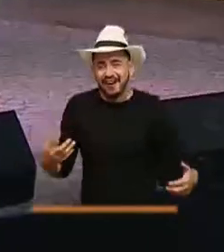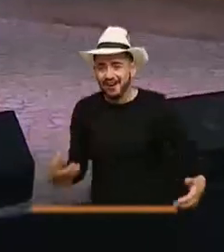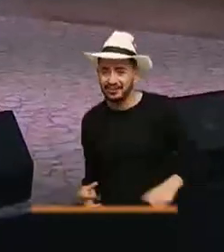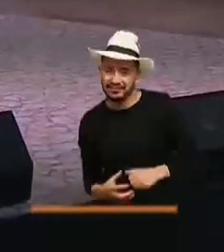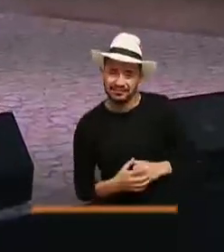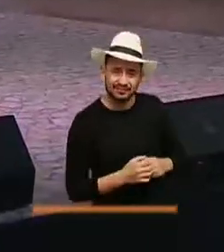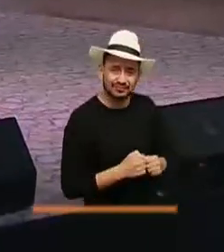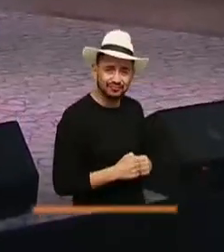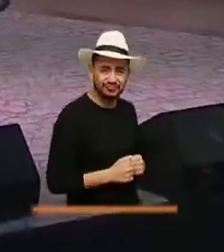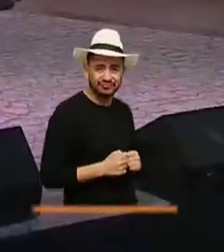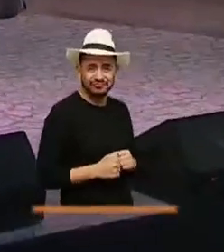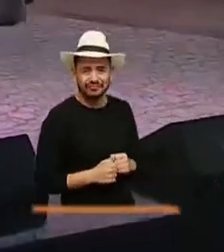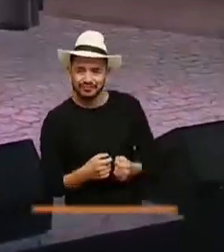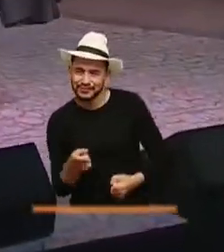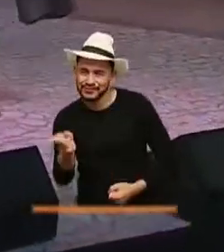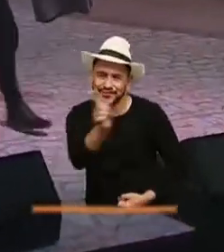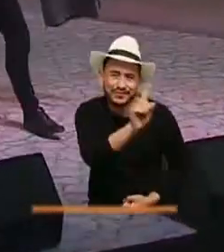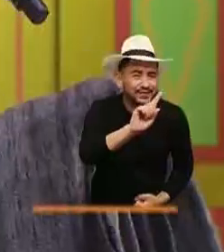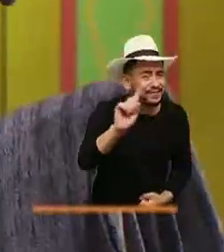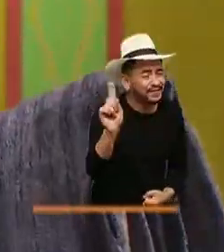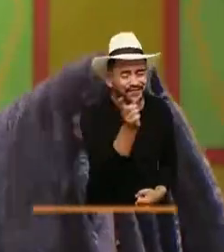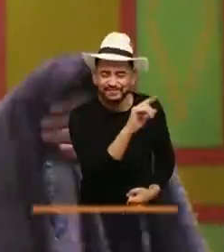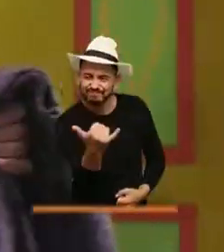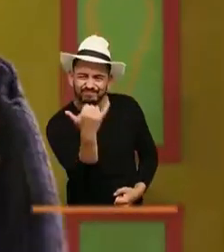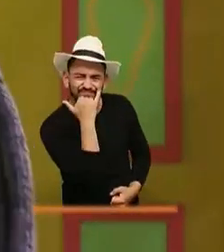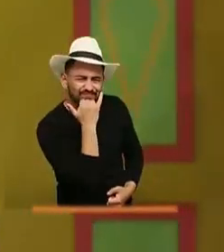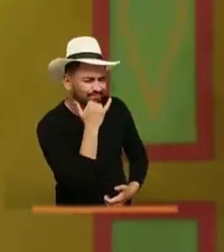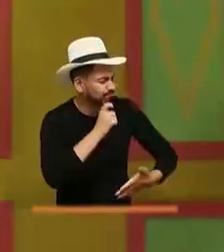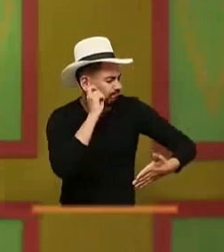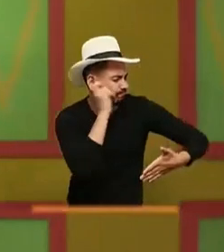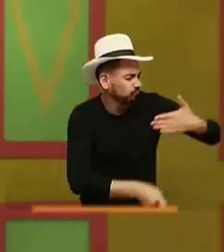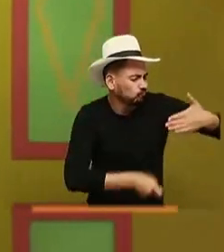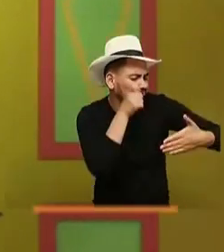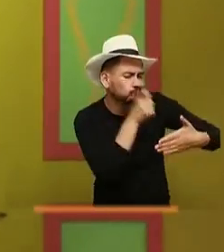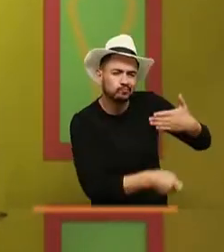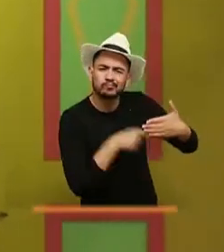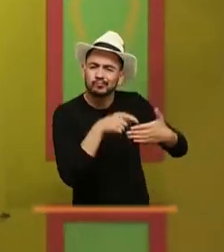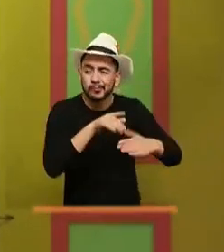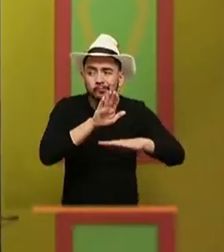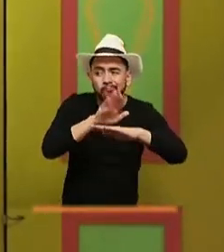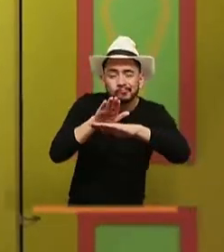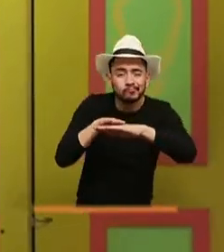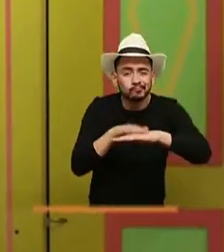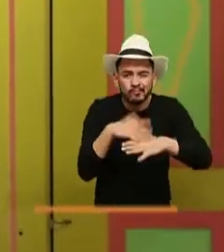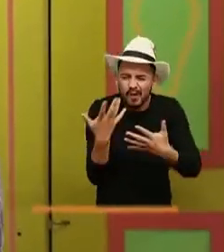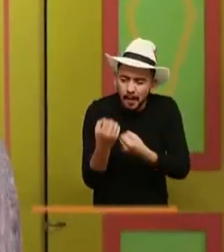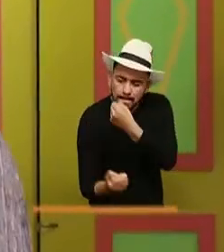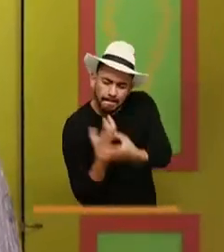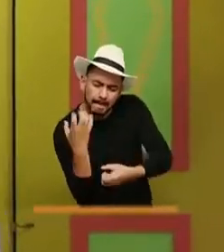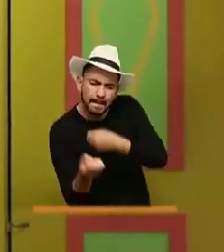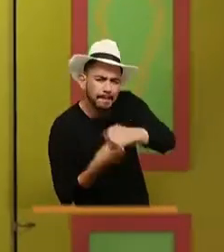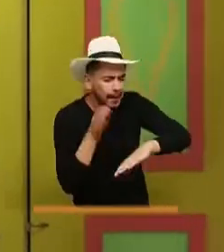No, señor, se me equivoca, pues le contestó con brío. Le tengo